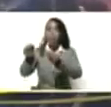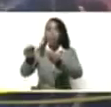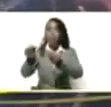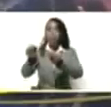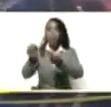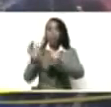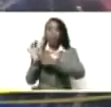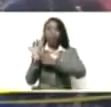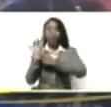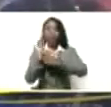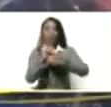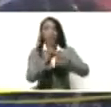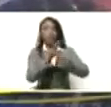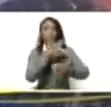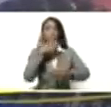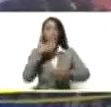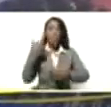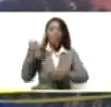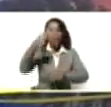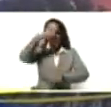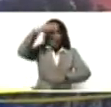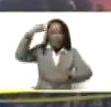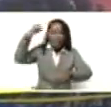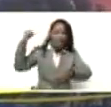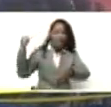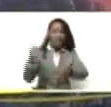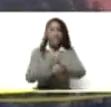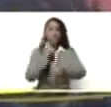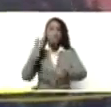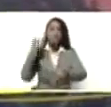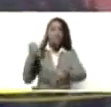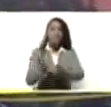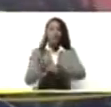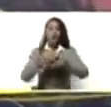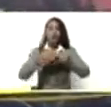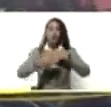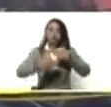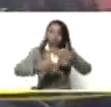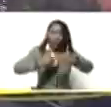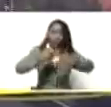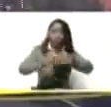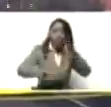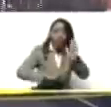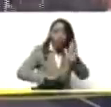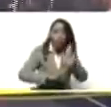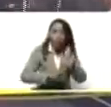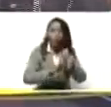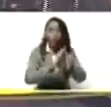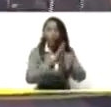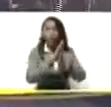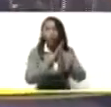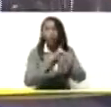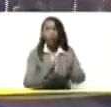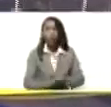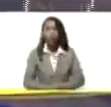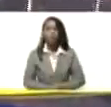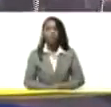creó un método nuestro made in venezuela